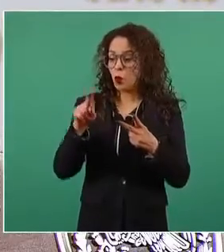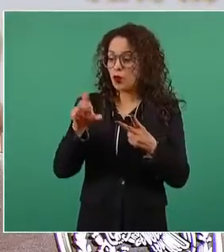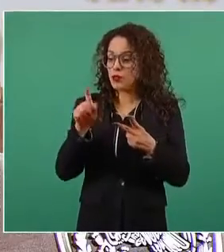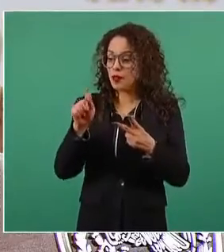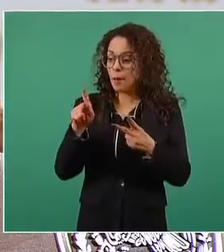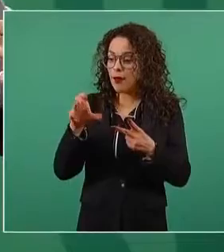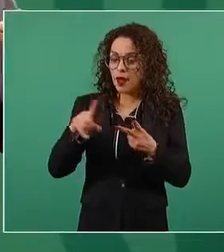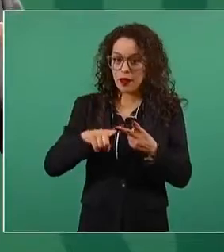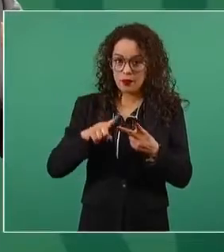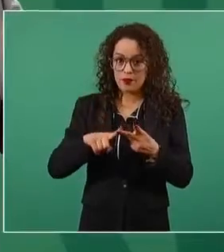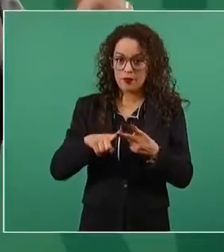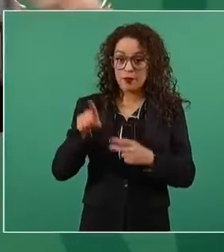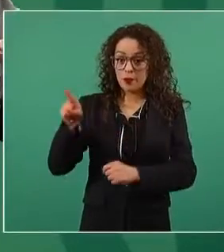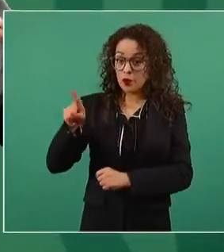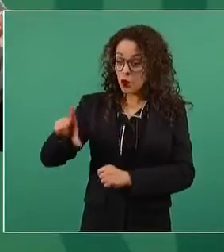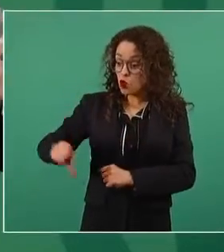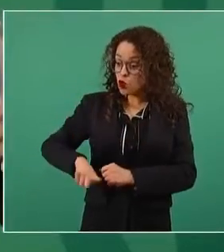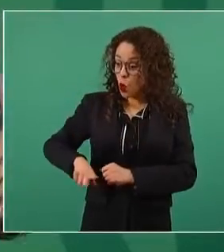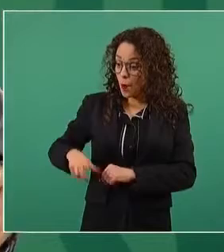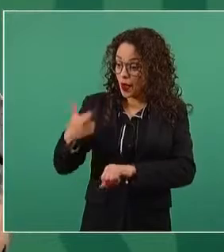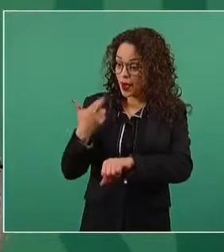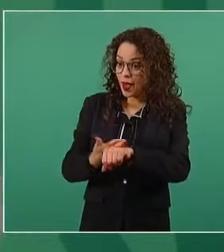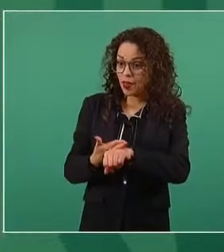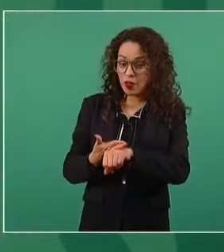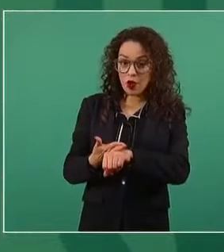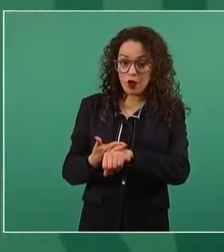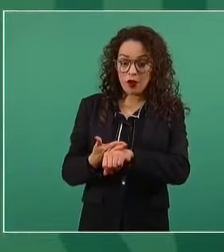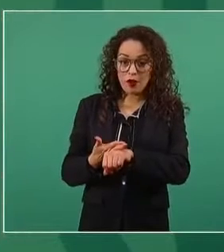gobernador del Palacio